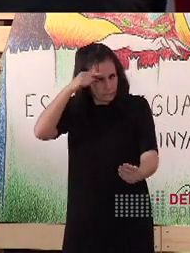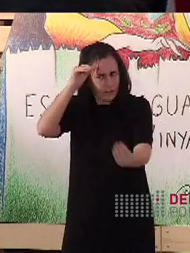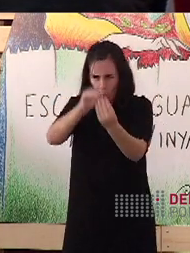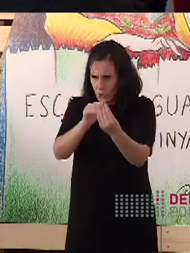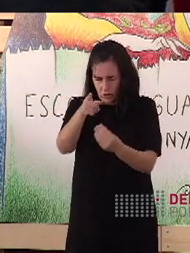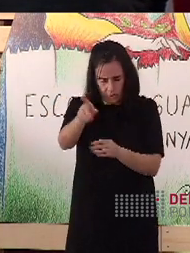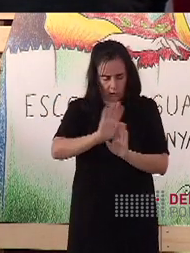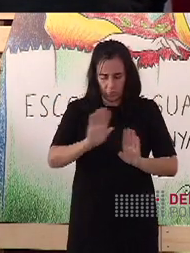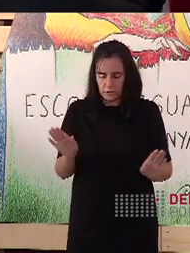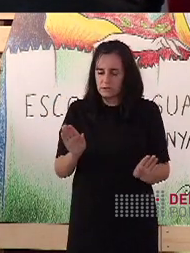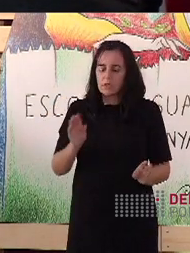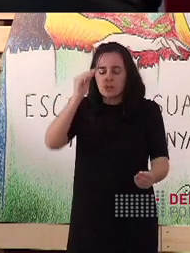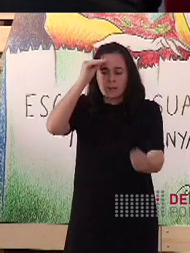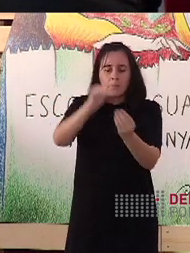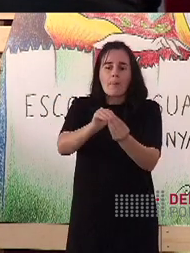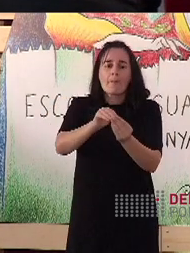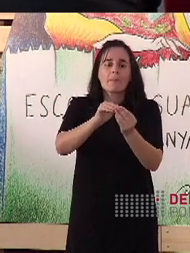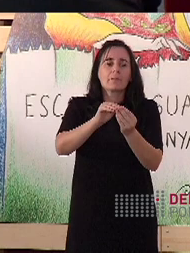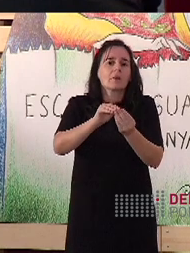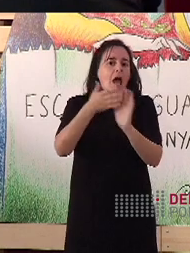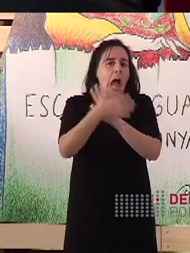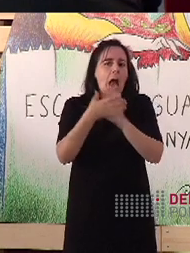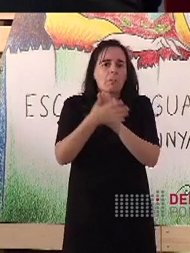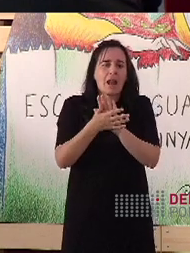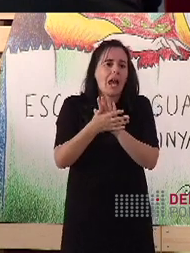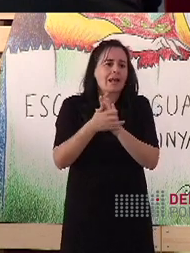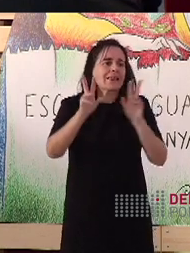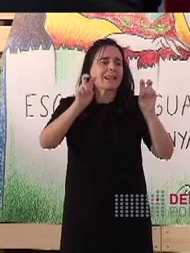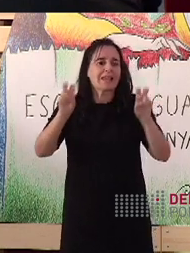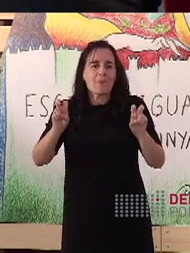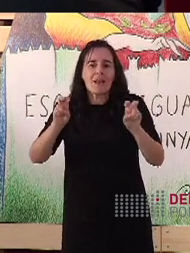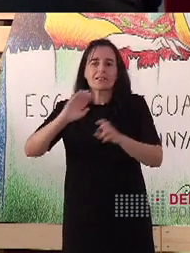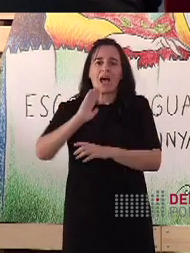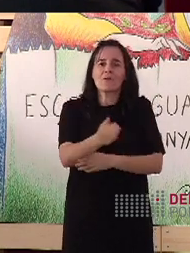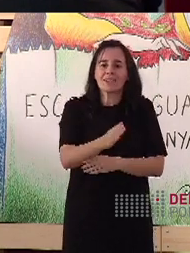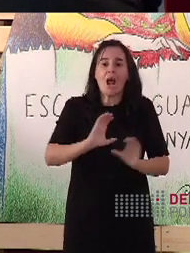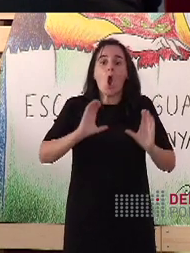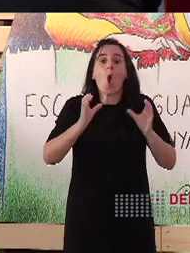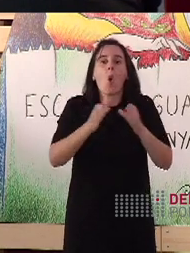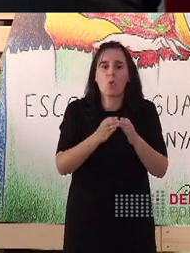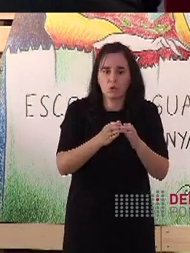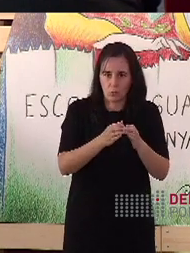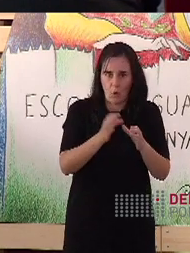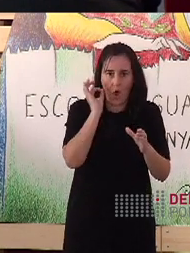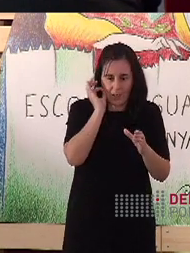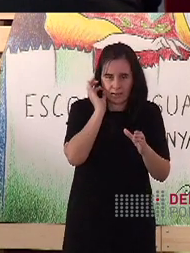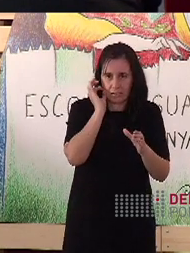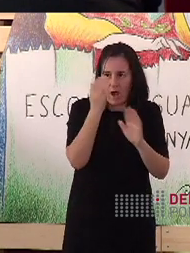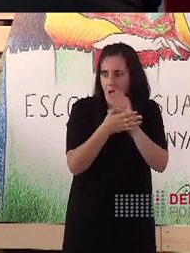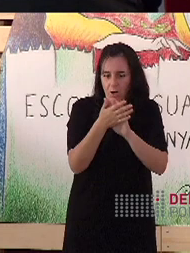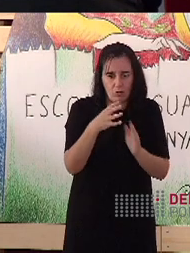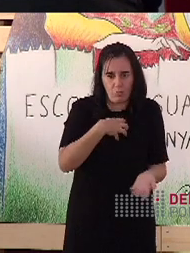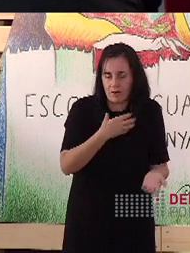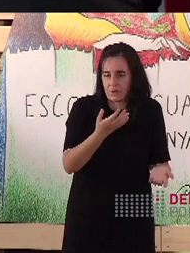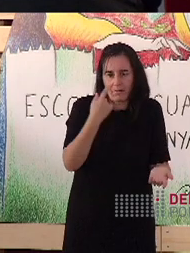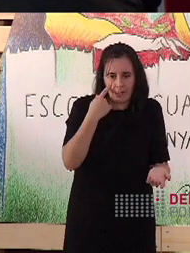contigo. Es decir, no hay nada que hablar sobre aquellas cuestiones que afectan al conjunto de las mujeres. Claro. Prostitución, pornografía,